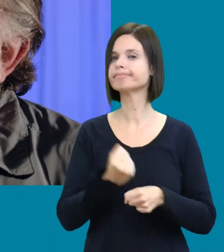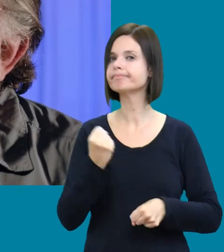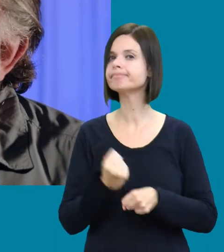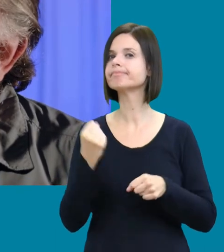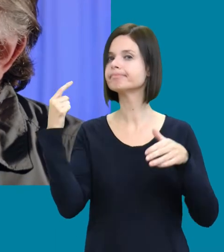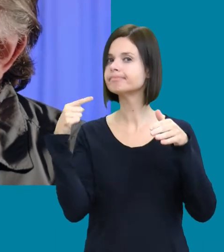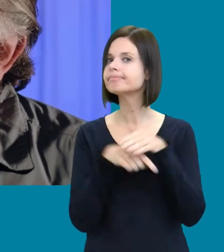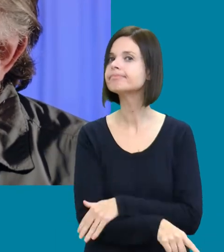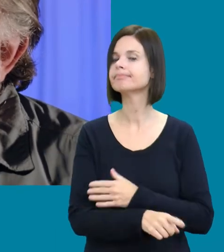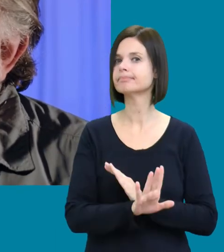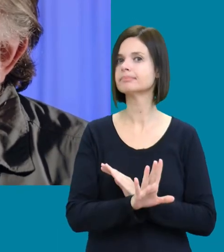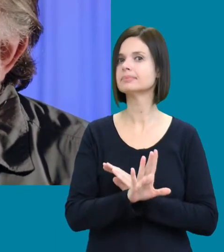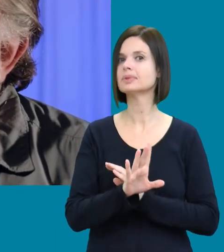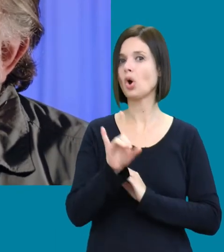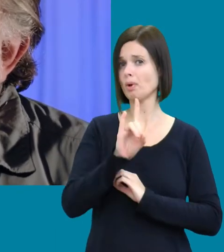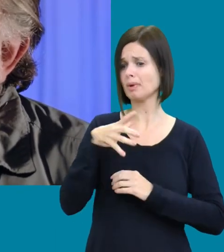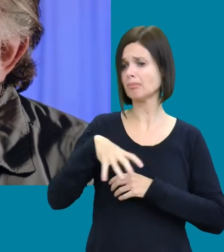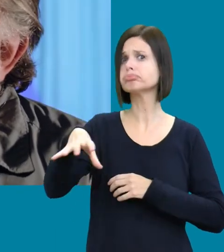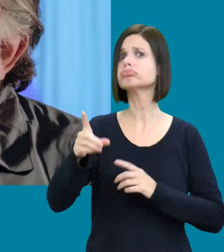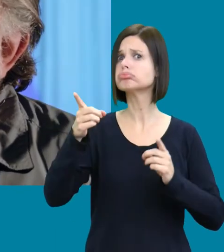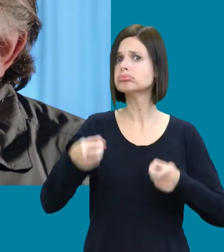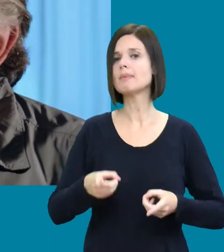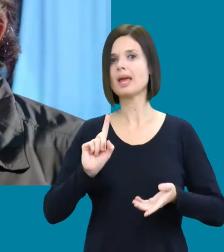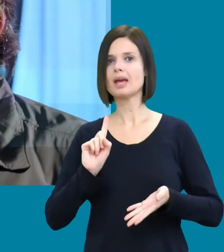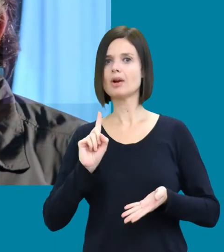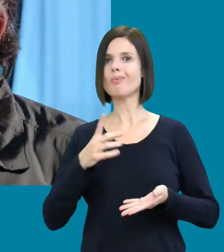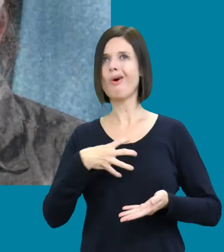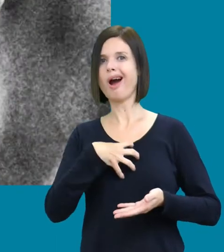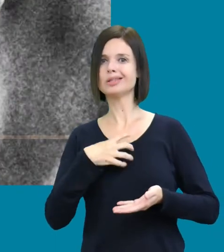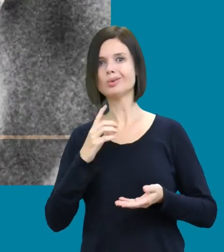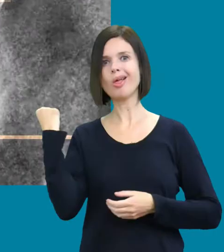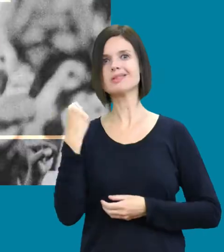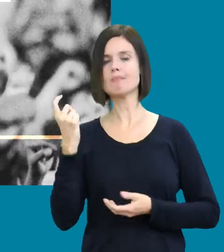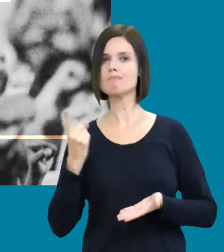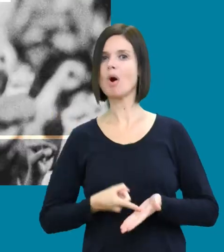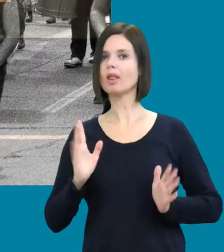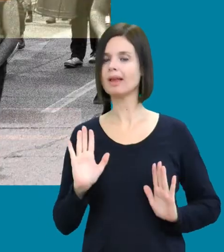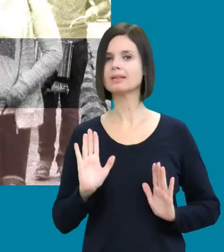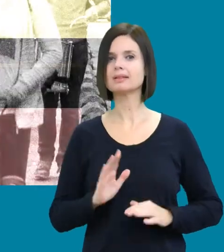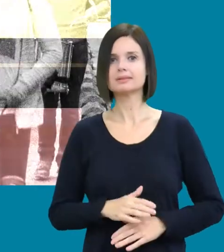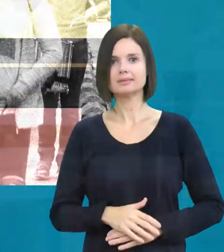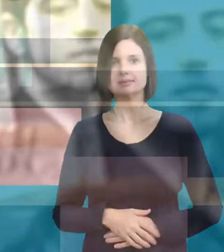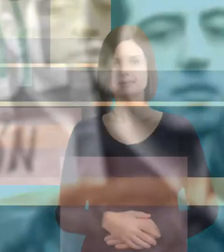que, y como institución también, tomar actitudes importantes.